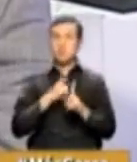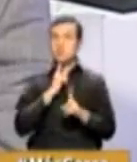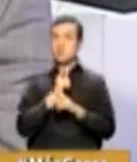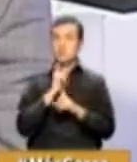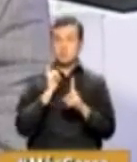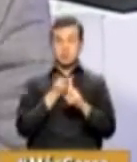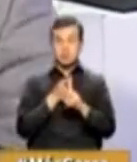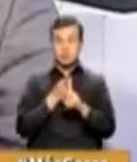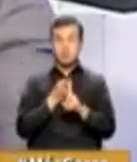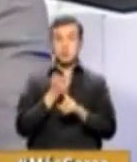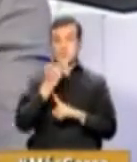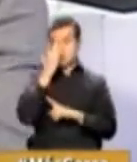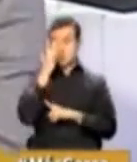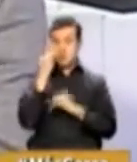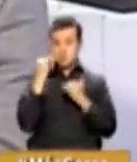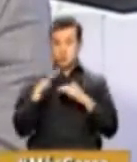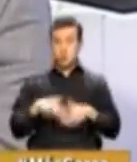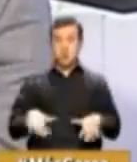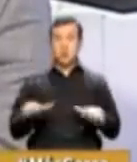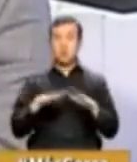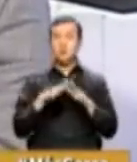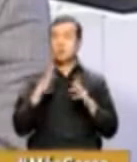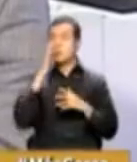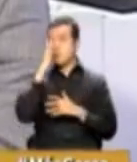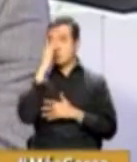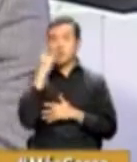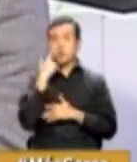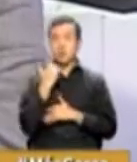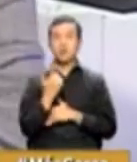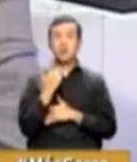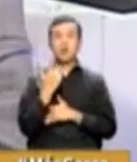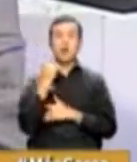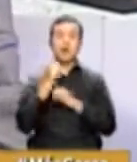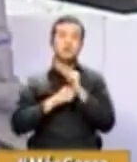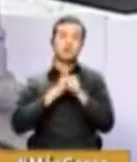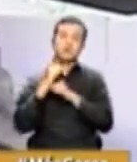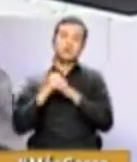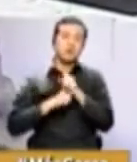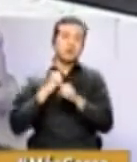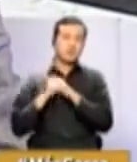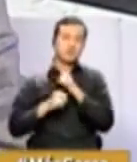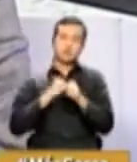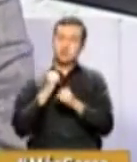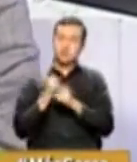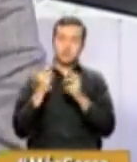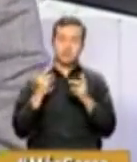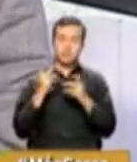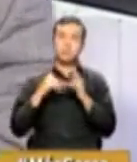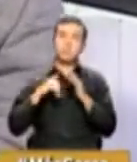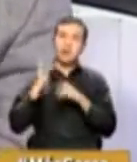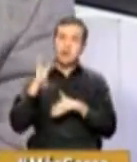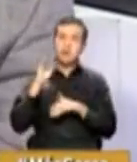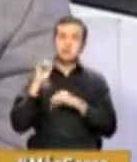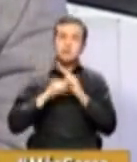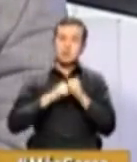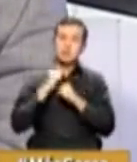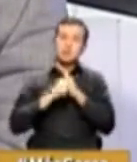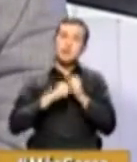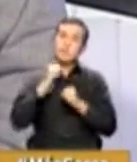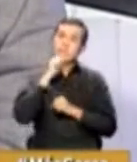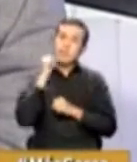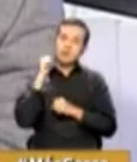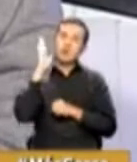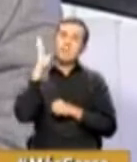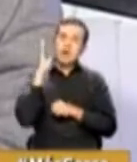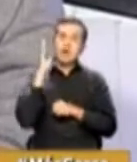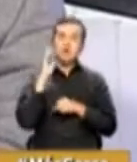principal causa en nuestro medio de las cataratas es la edad. O sea, las cataratas seniles, o sea, es más frecuente